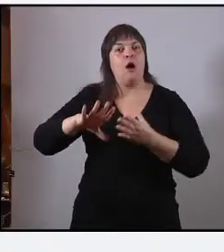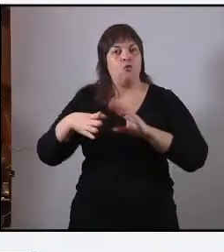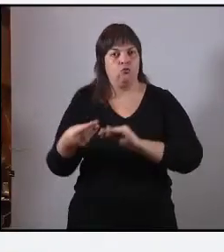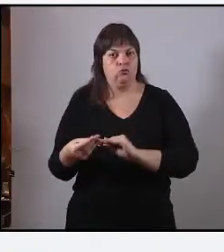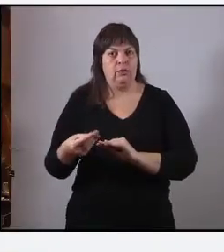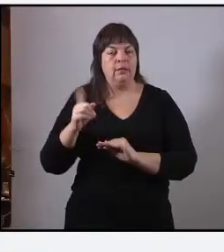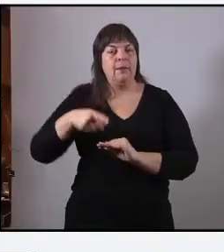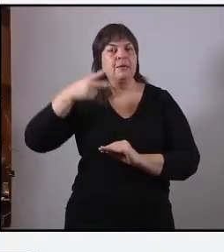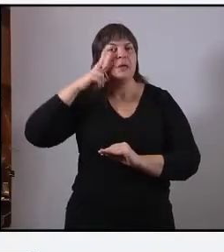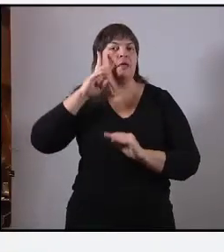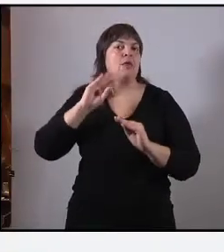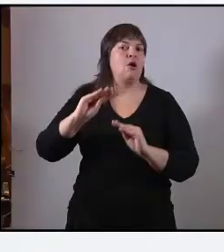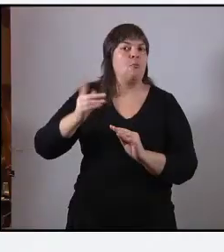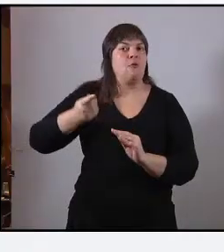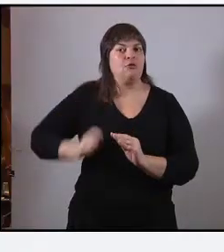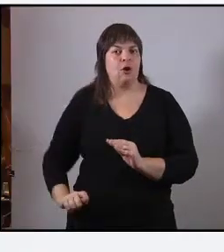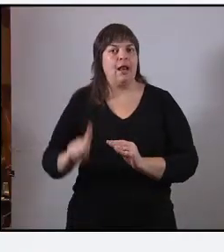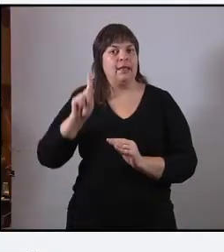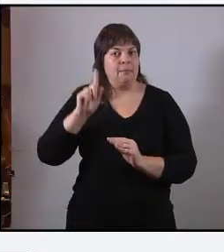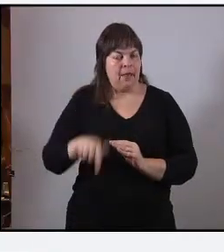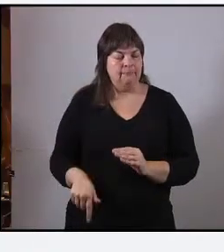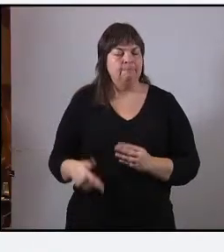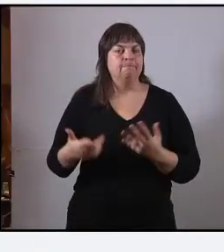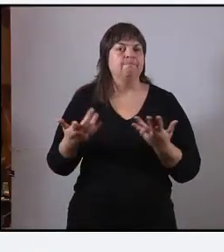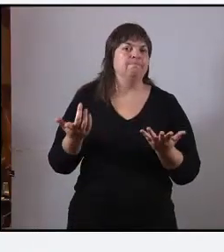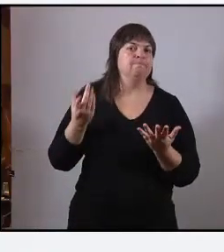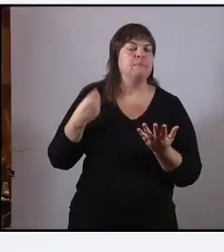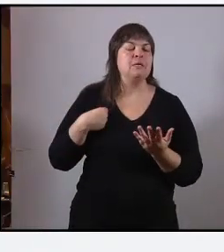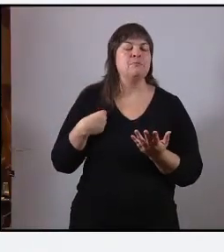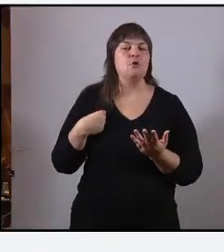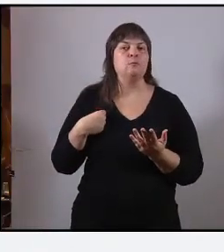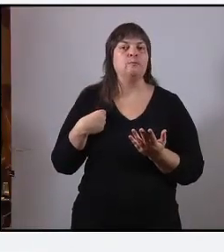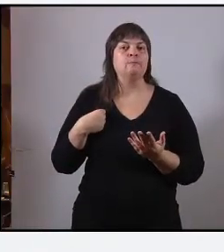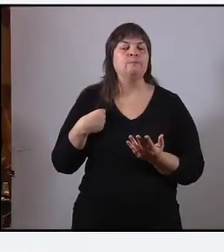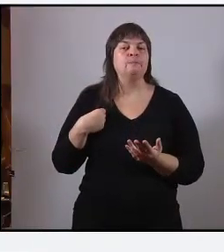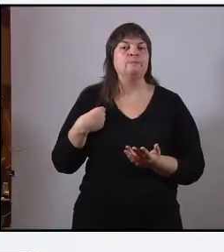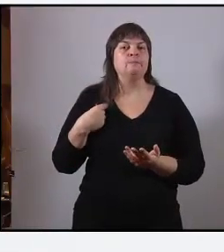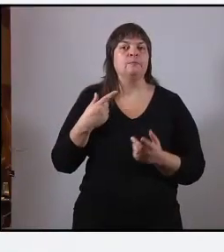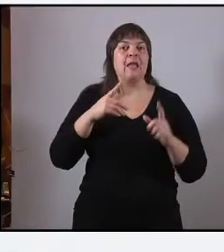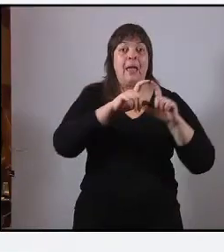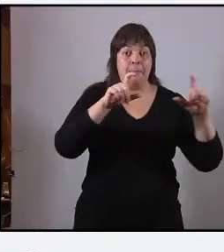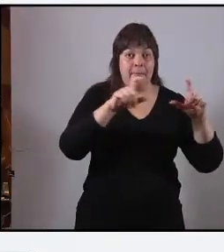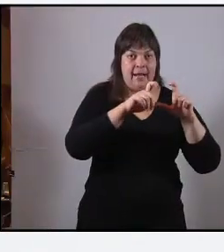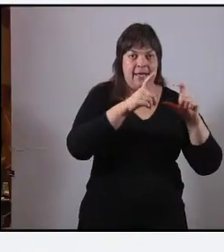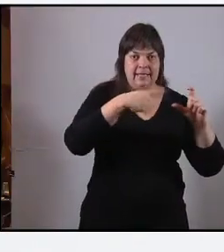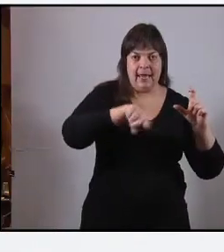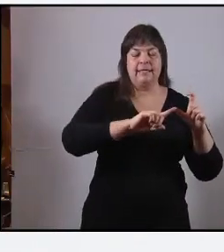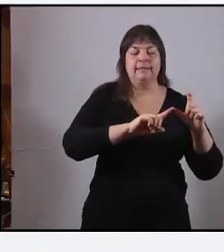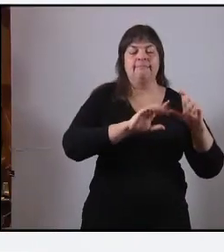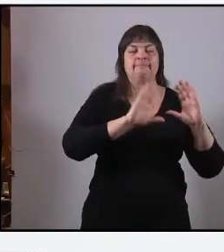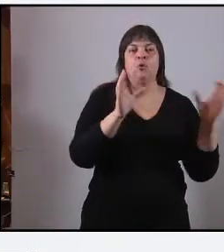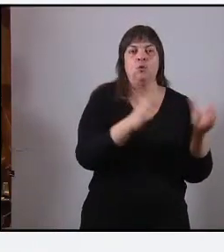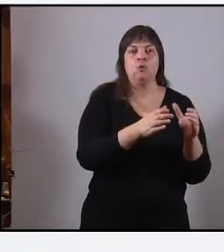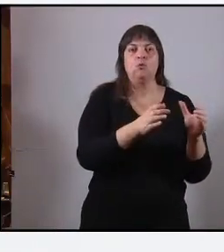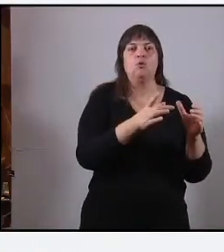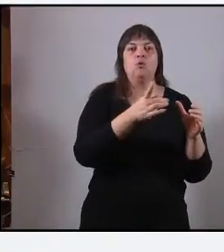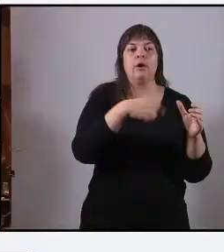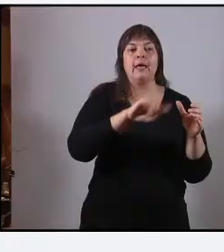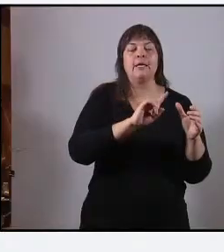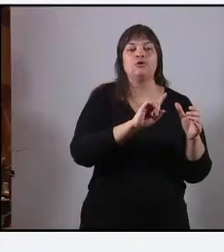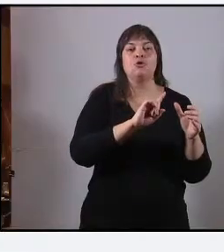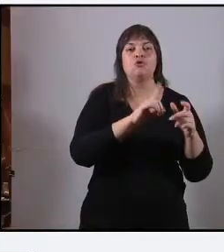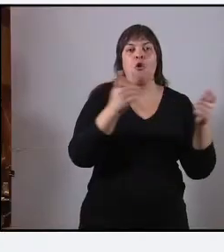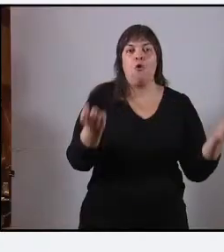a su experiencia profesional. Y lo mismo va a ocurrir con las empresas. Las empresas podrán lanzar